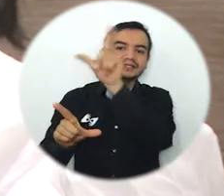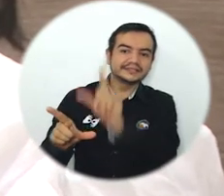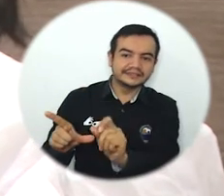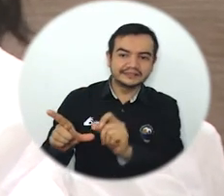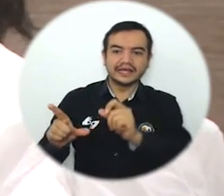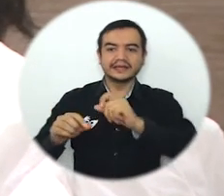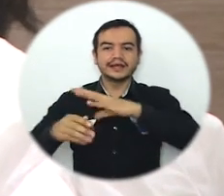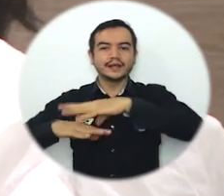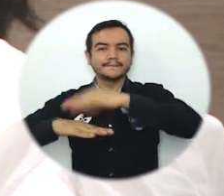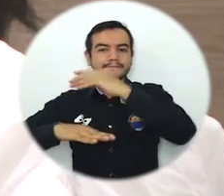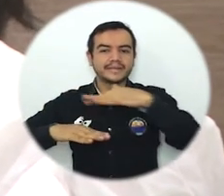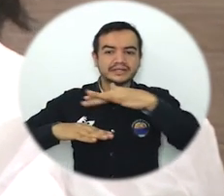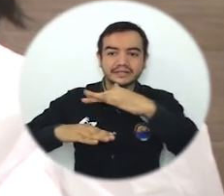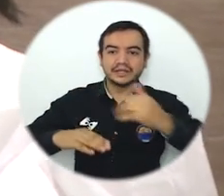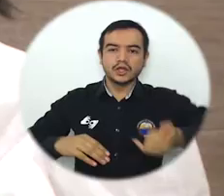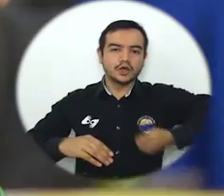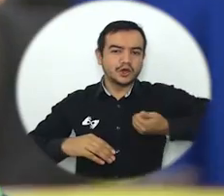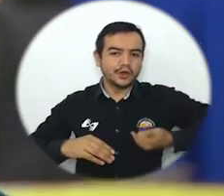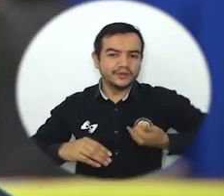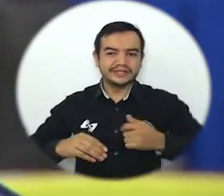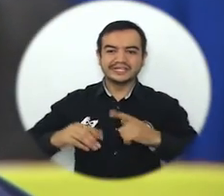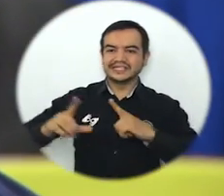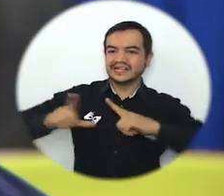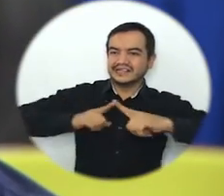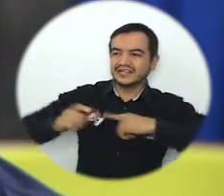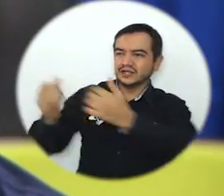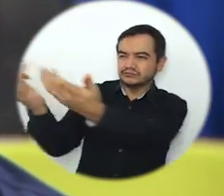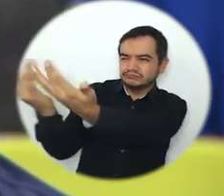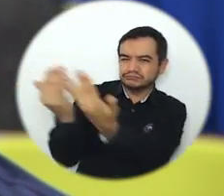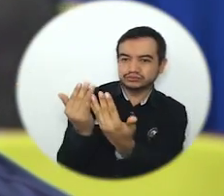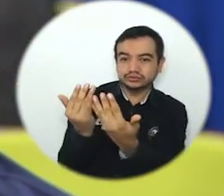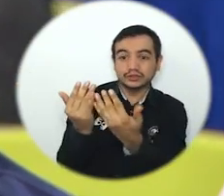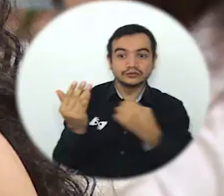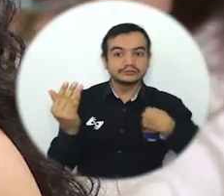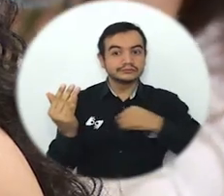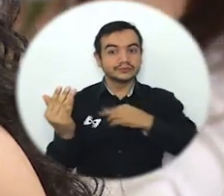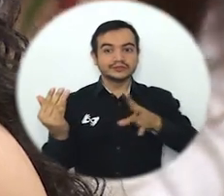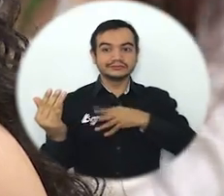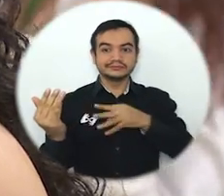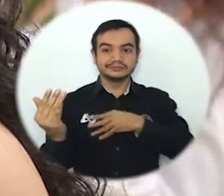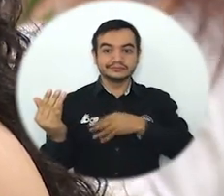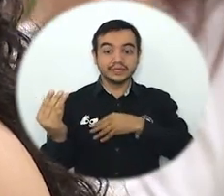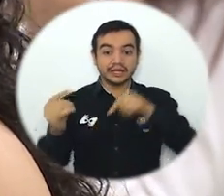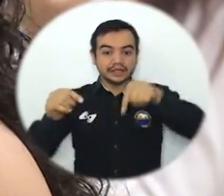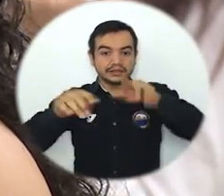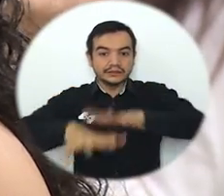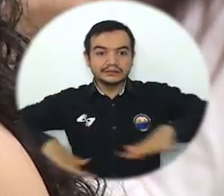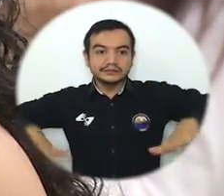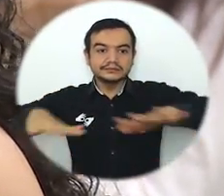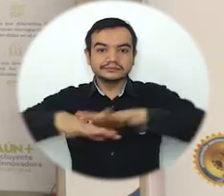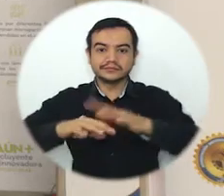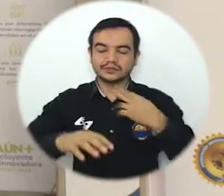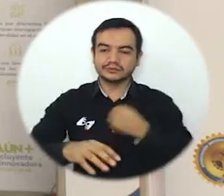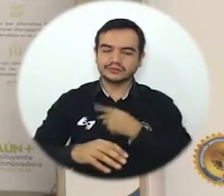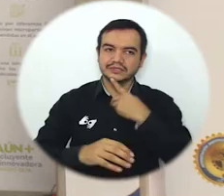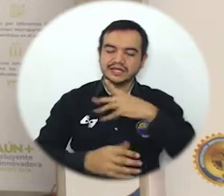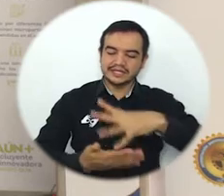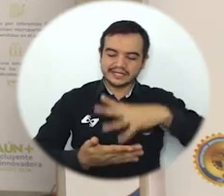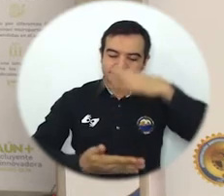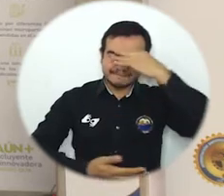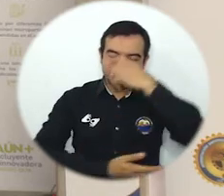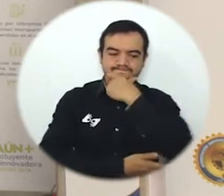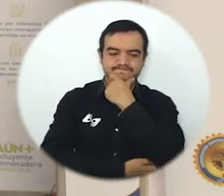Guajira, Cesar y Magdalena, entre jóvenes, entre líderes. Y las enseñanzas que nos dio este espacio es